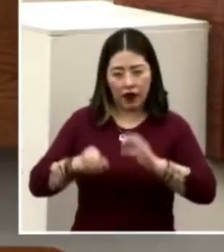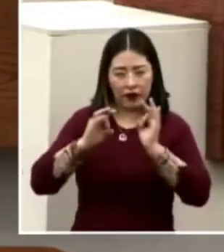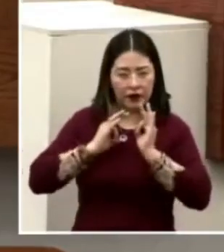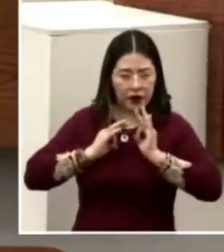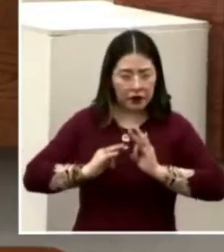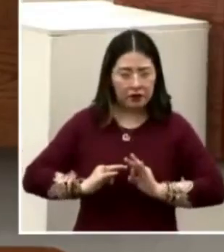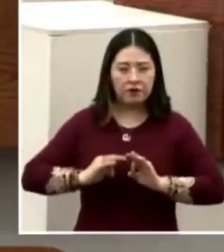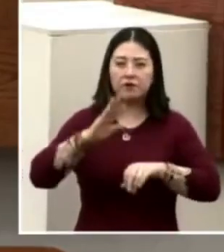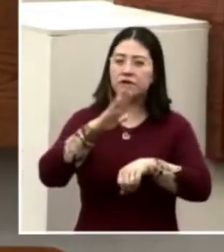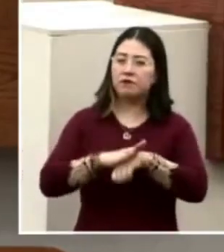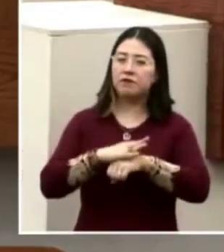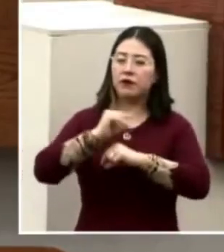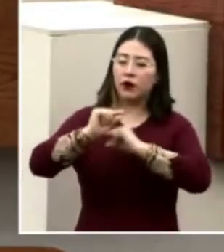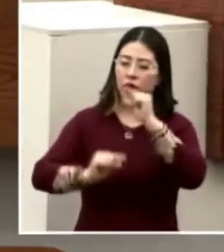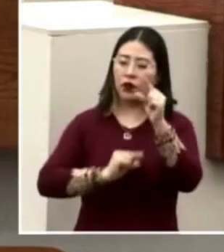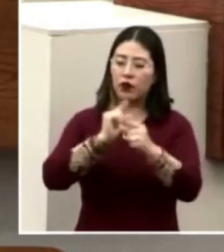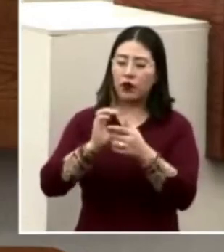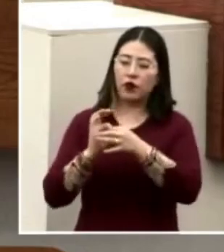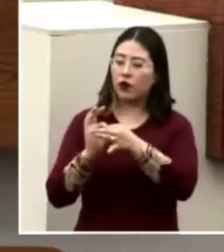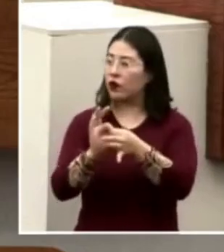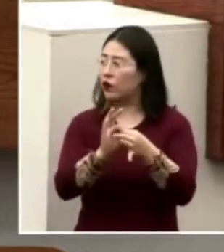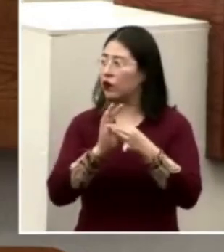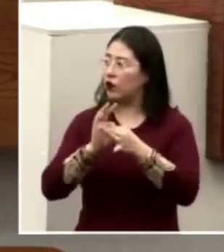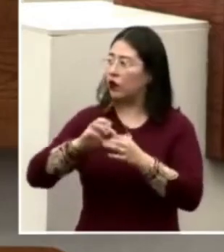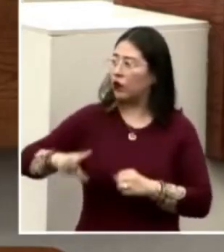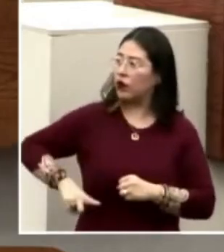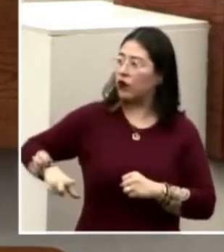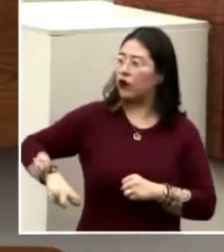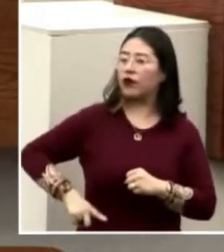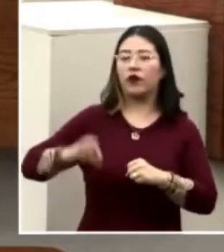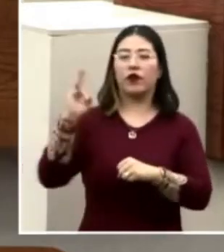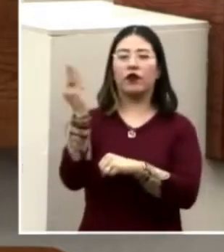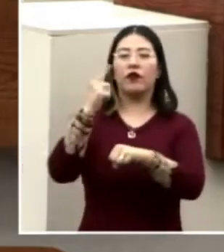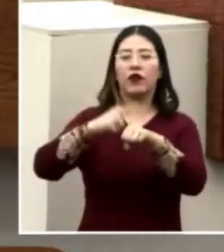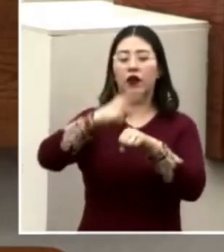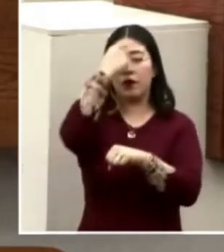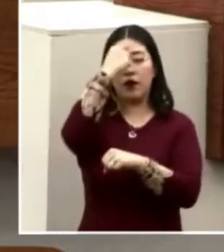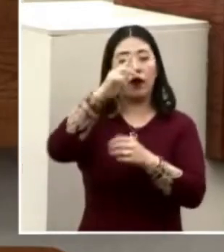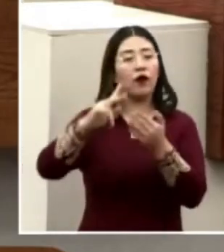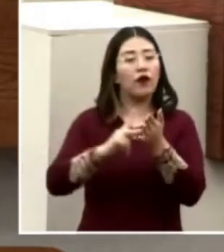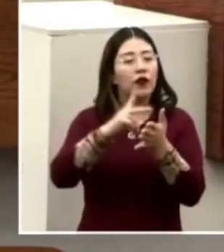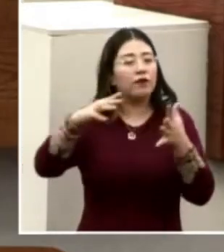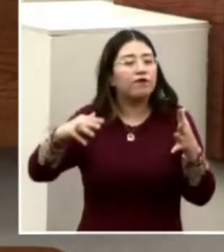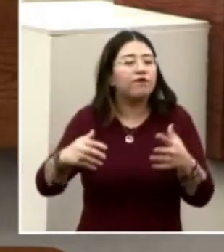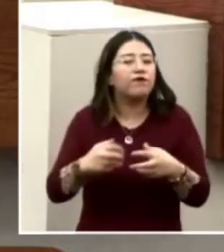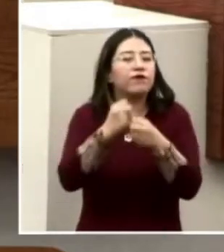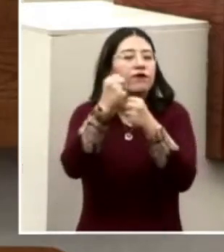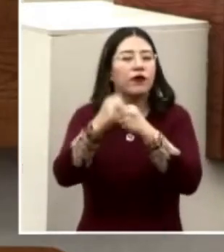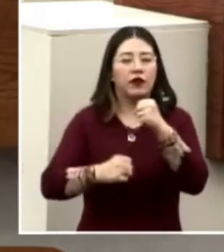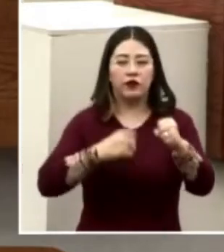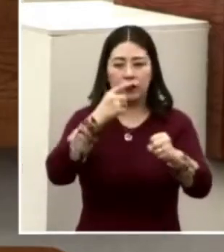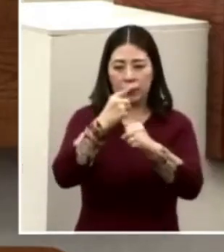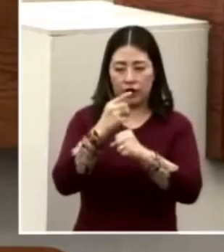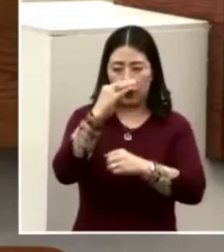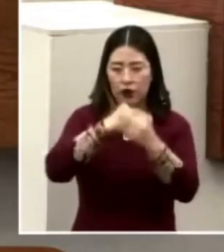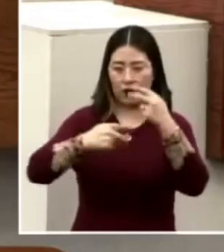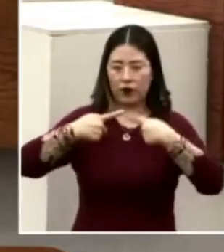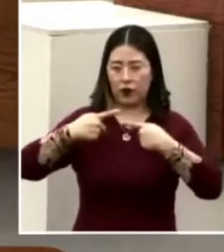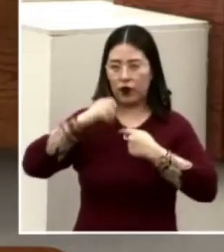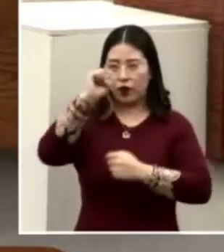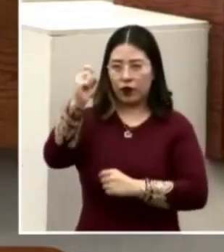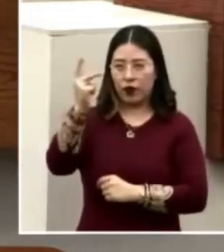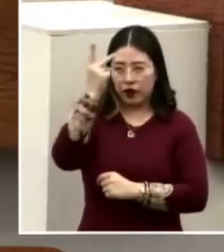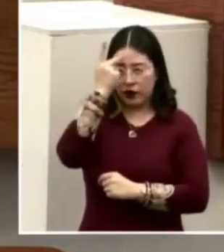a ir muy de la mano con el gobierno federal recuperando la seguridad de los